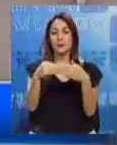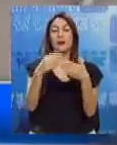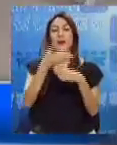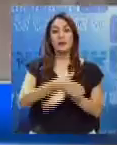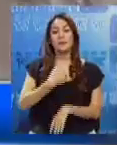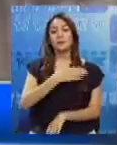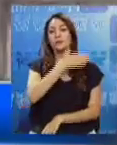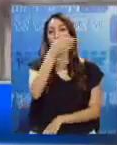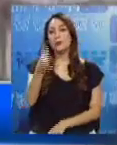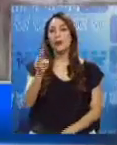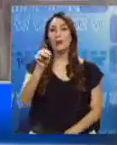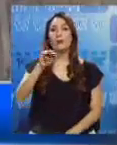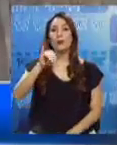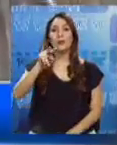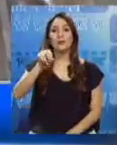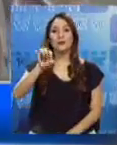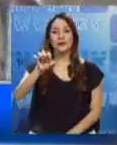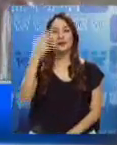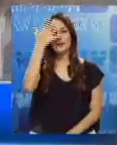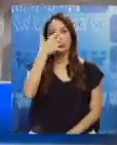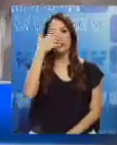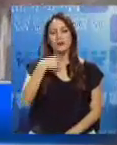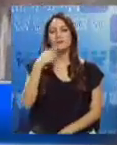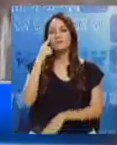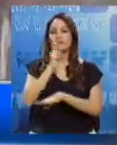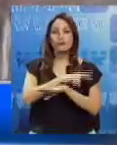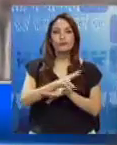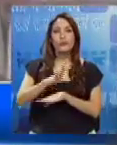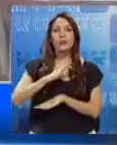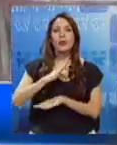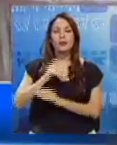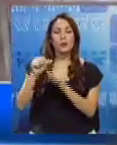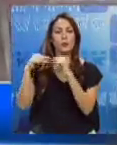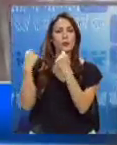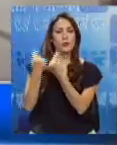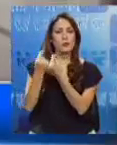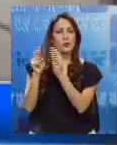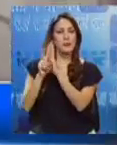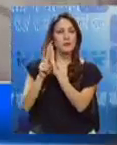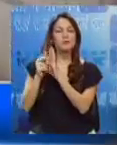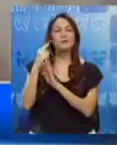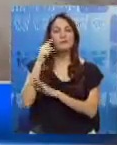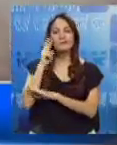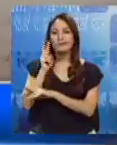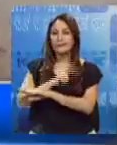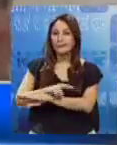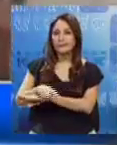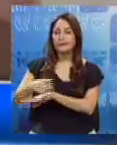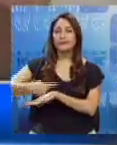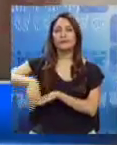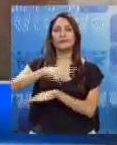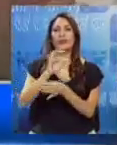cantón Muisne en Esmeraldas para inspeccionar junto a técnicos del Midubi un terreno destinado para reasentamientos.